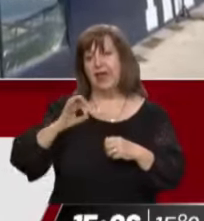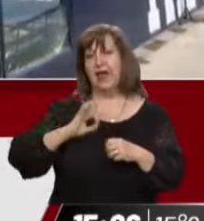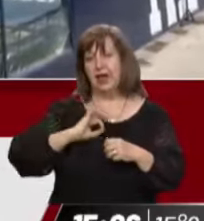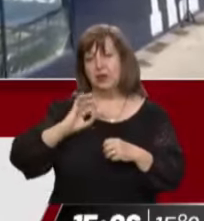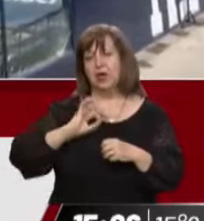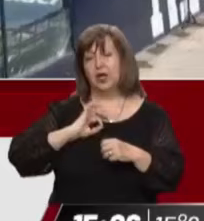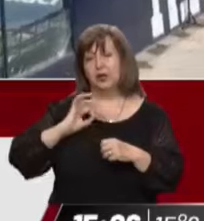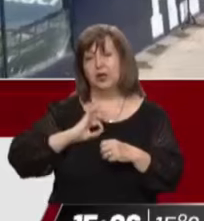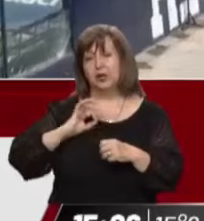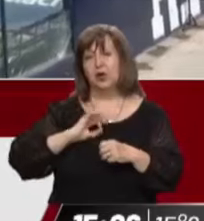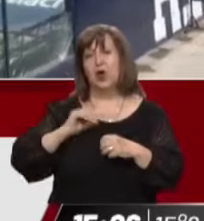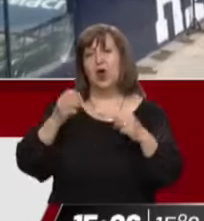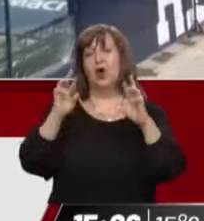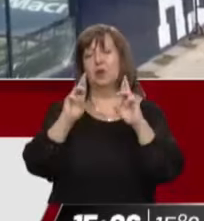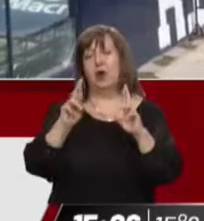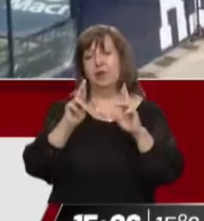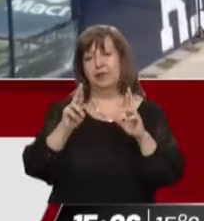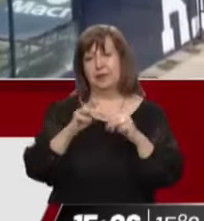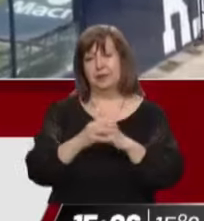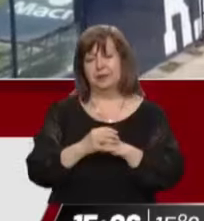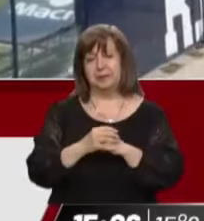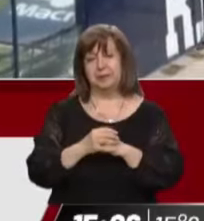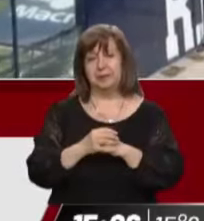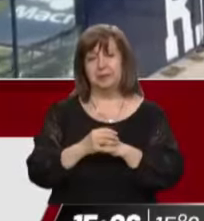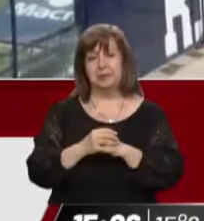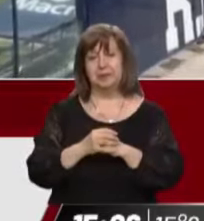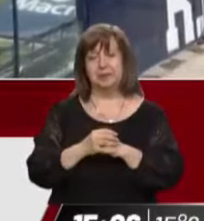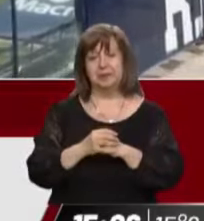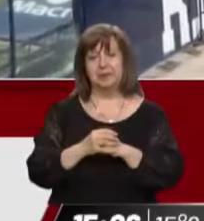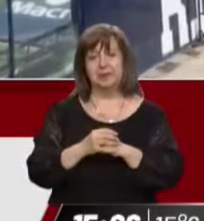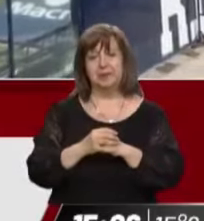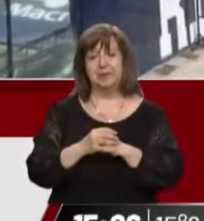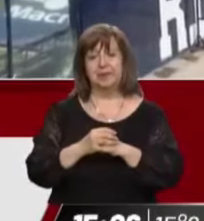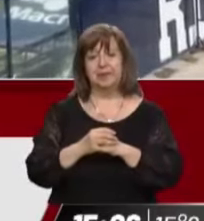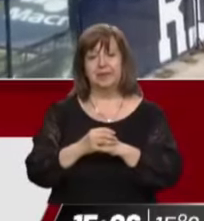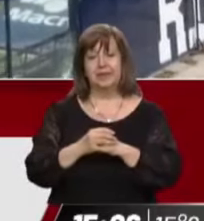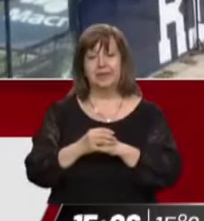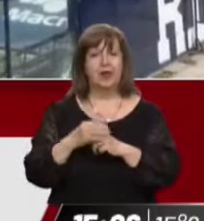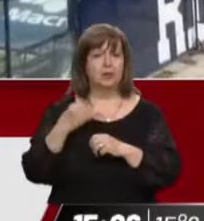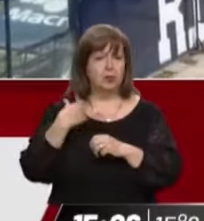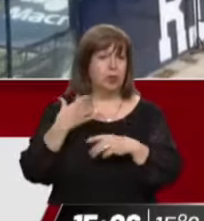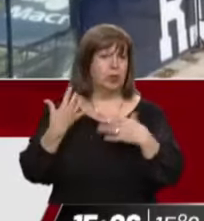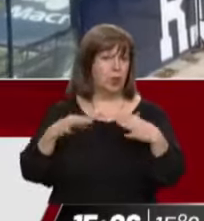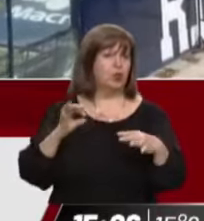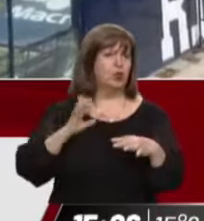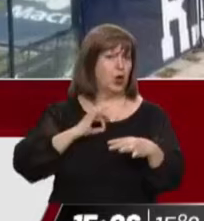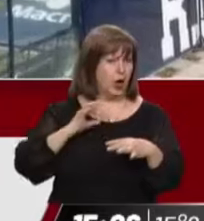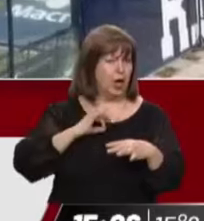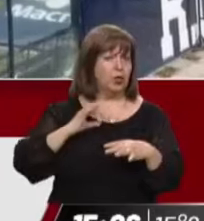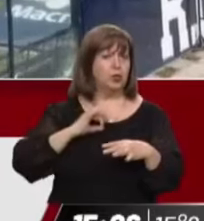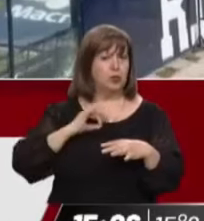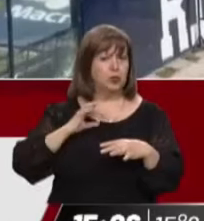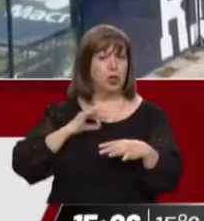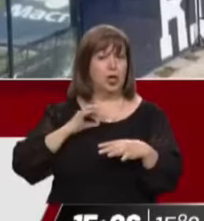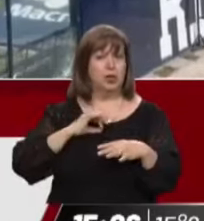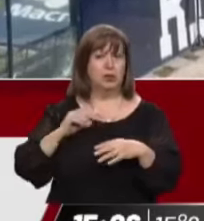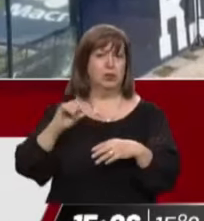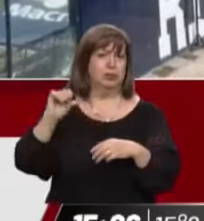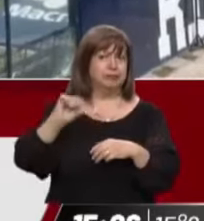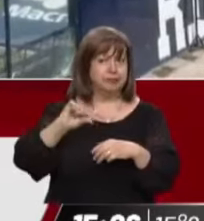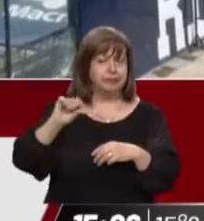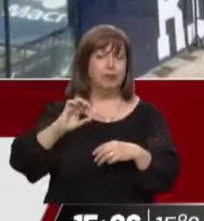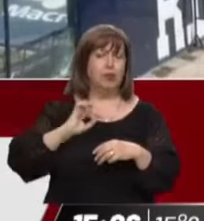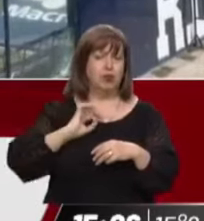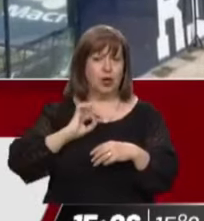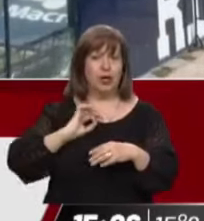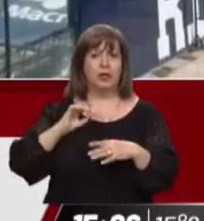fin alcanzamos la gloria. ¿Cuánto tiempo trepado en esta tribuna esperando este festejo? 8 años, Tano. 8 años en las malas, como dice nuestro